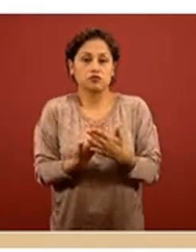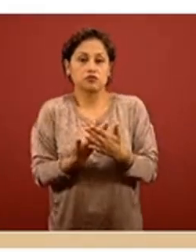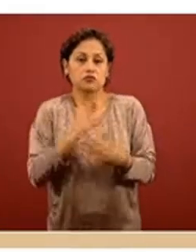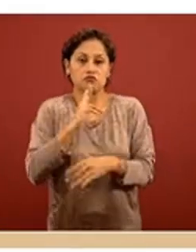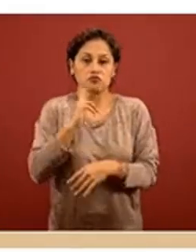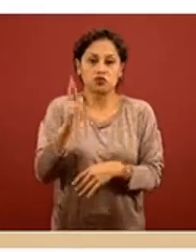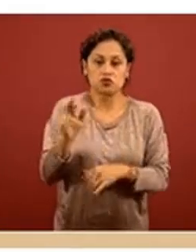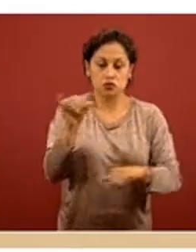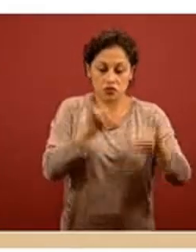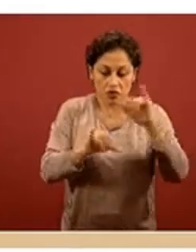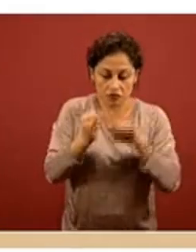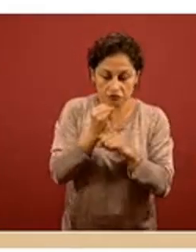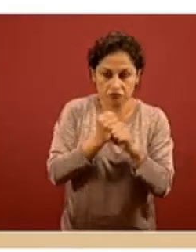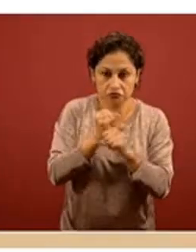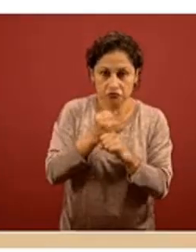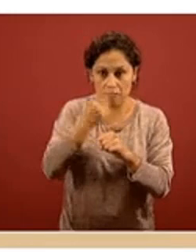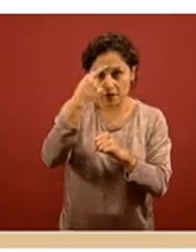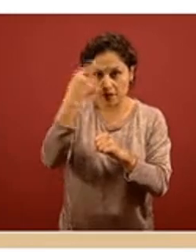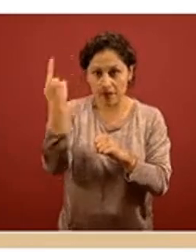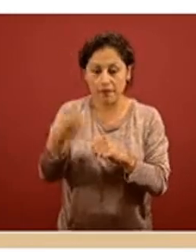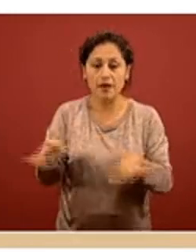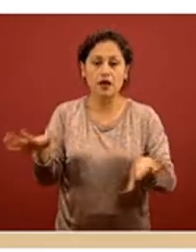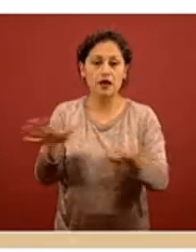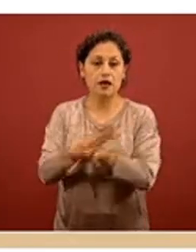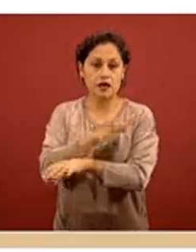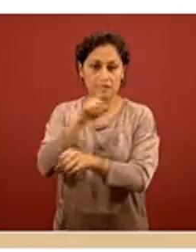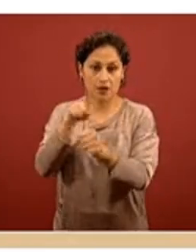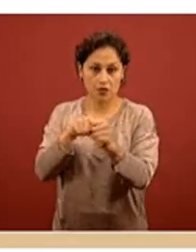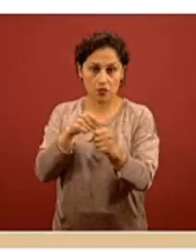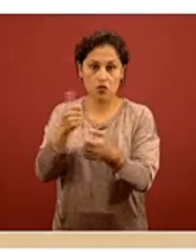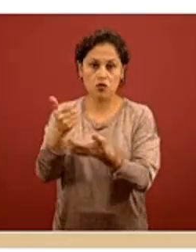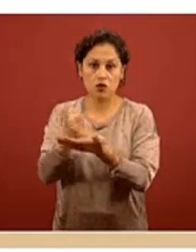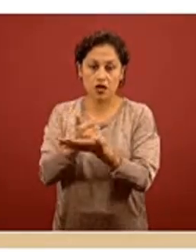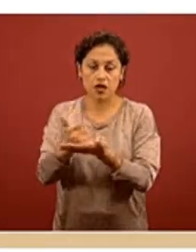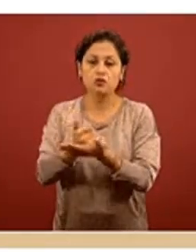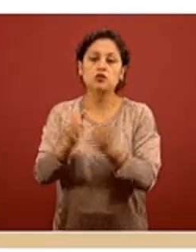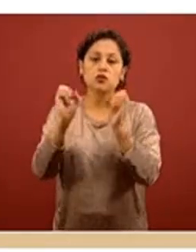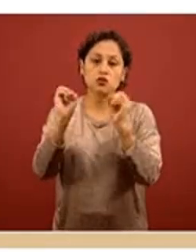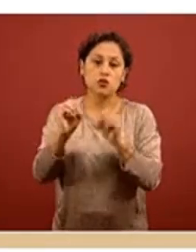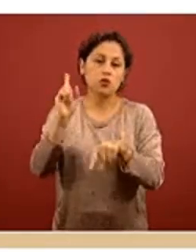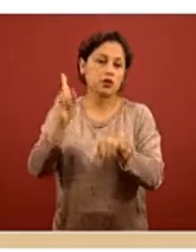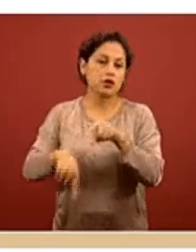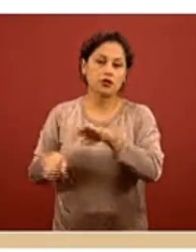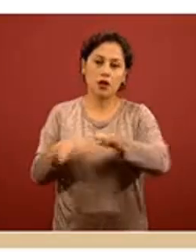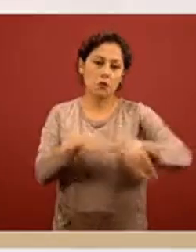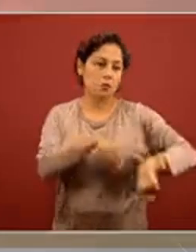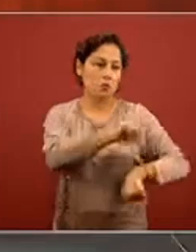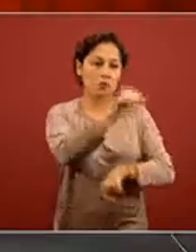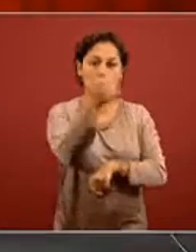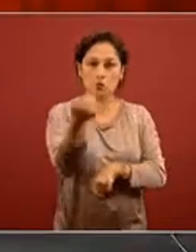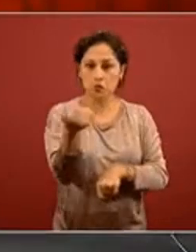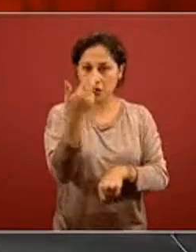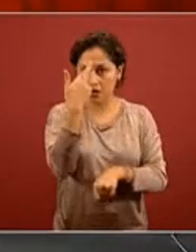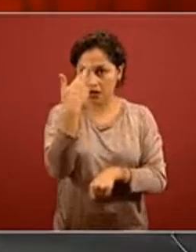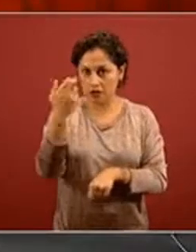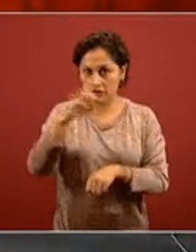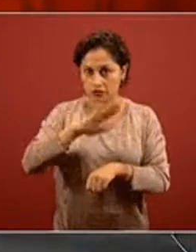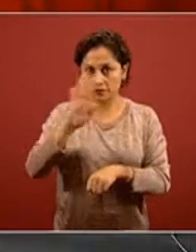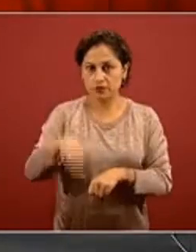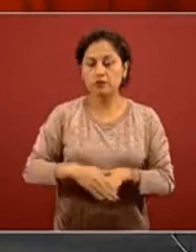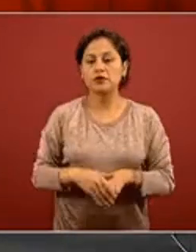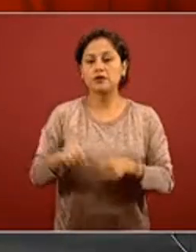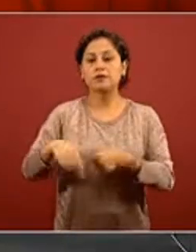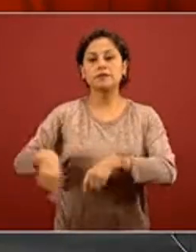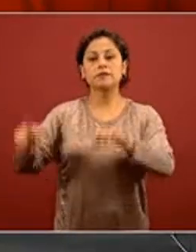las barras de color azul o descartarse y desaparecer de esta gráfica. En la siguiente diapositiva veremos